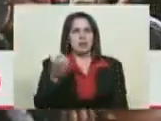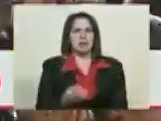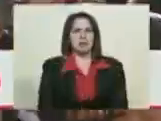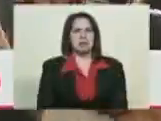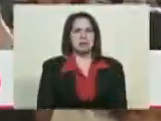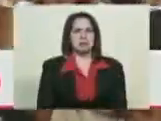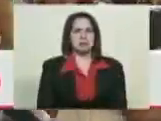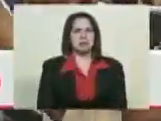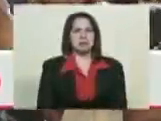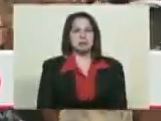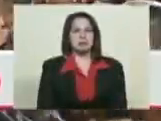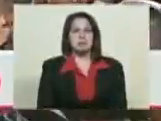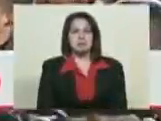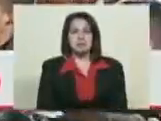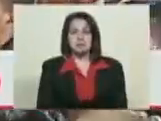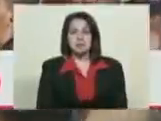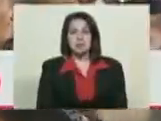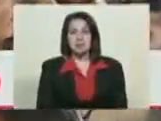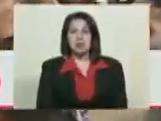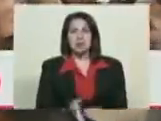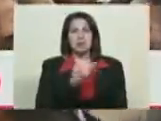Más fuerte.